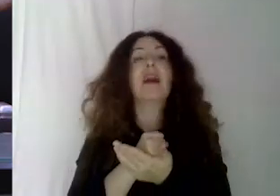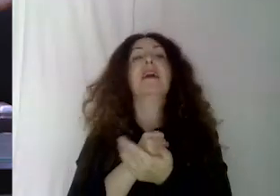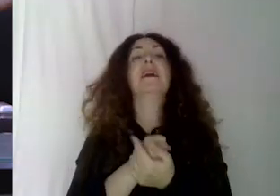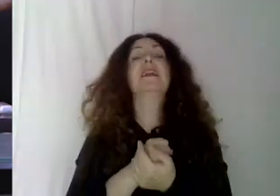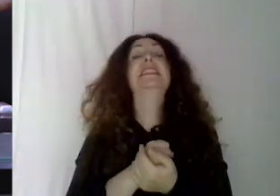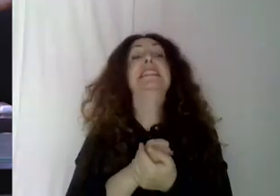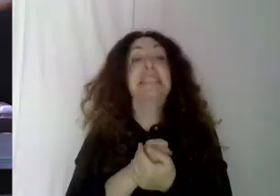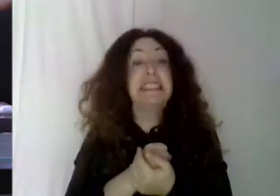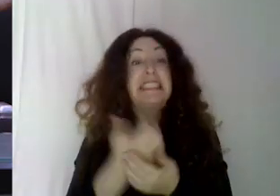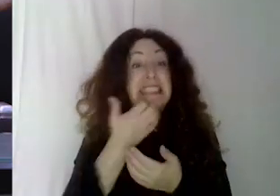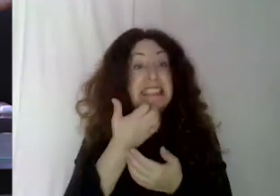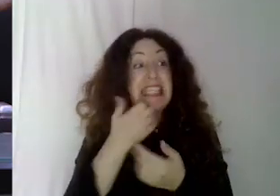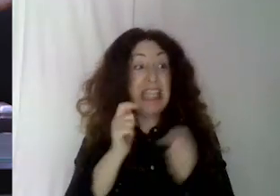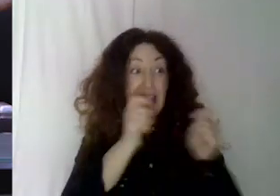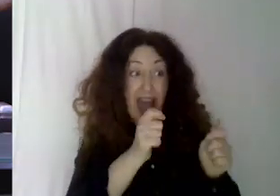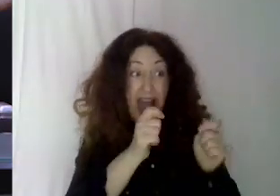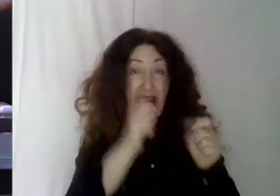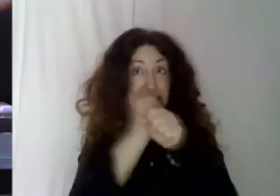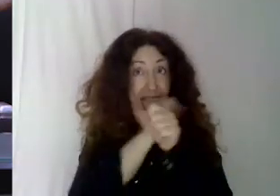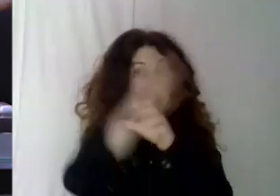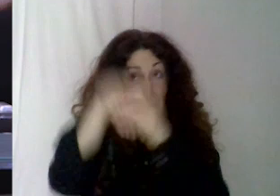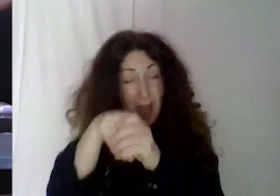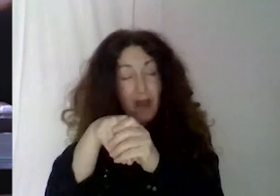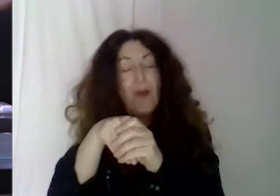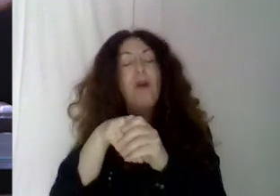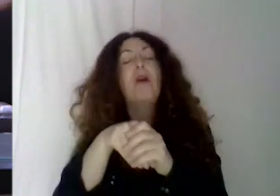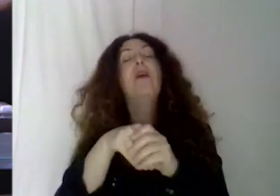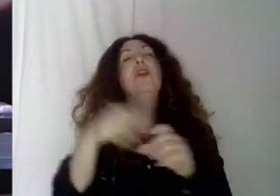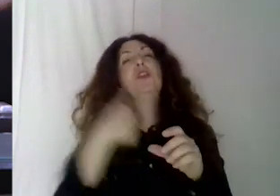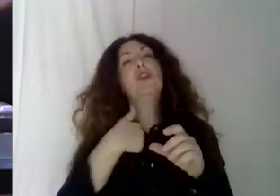Ambrosiana, cosa que recomiendo absolutamente,